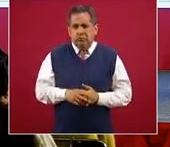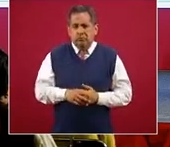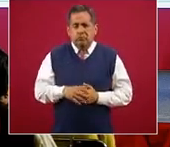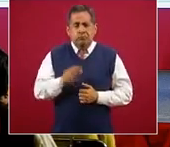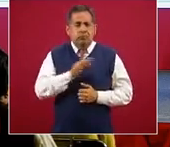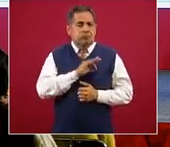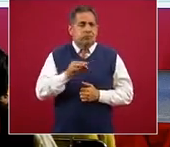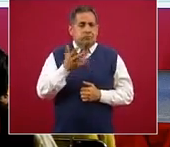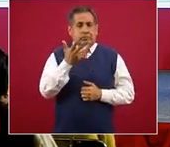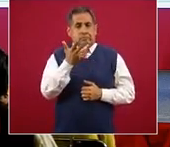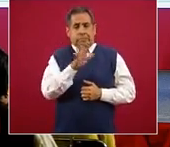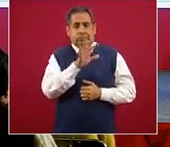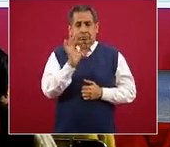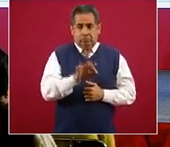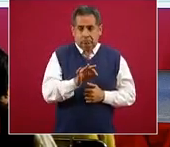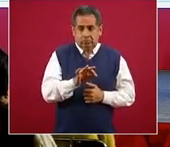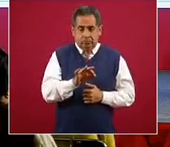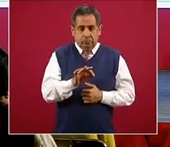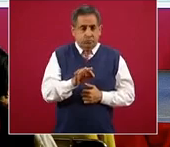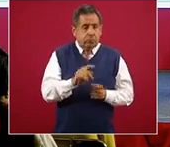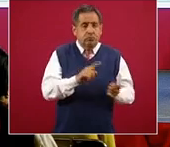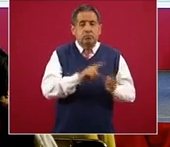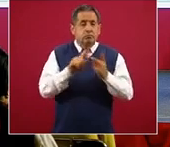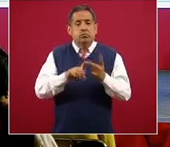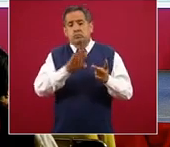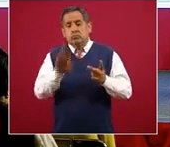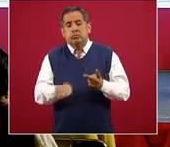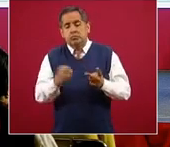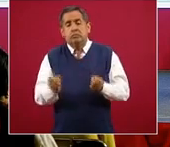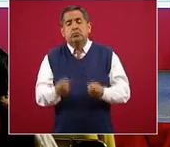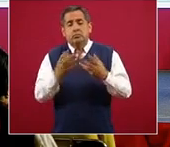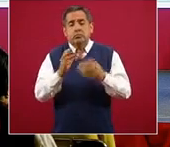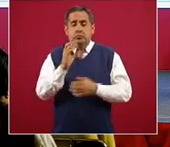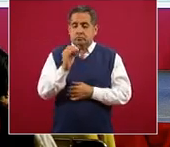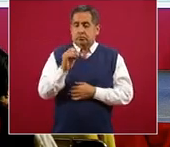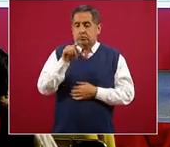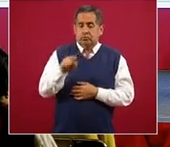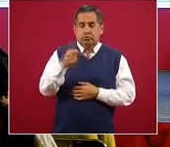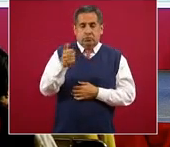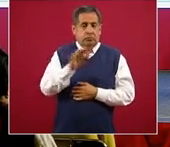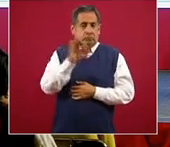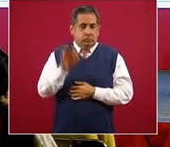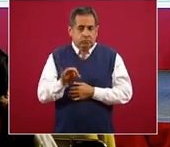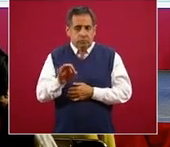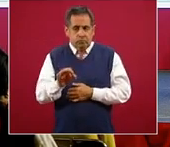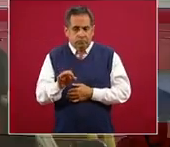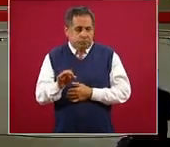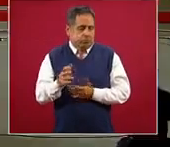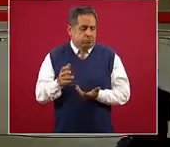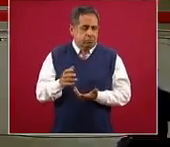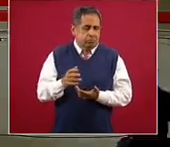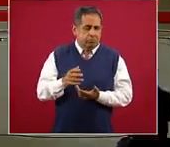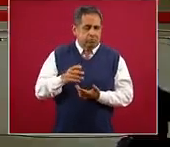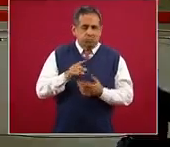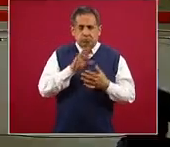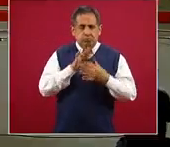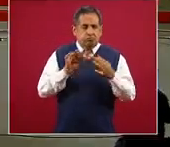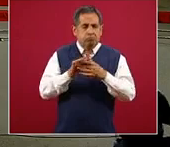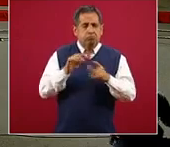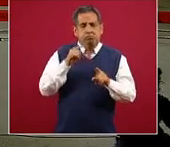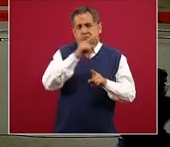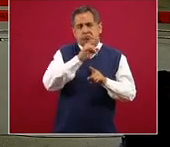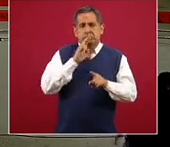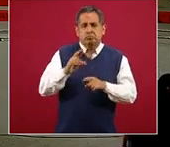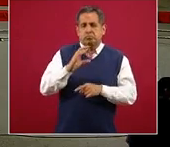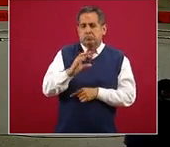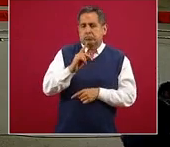del 10% y la tasa de letalidad fue de 0.6%, como lo reporta el CDC.